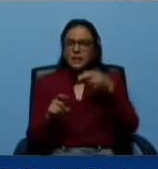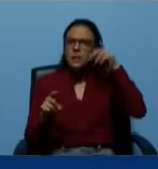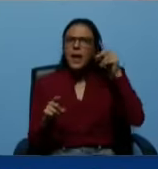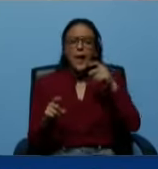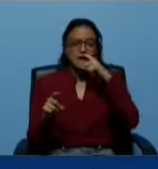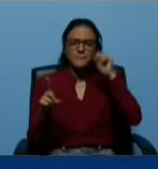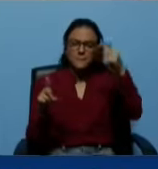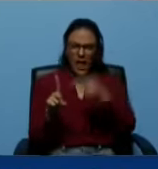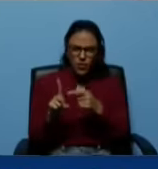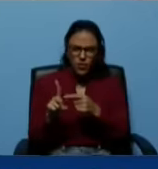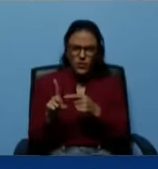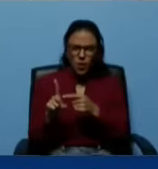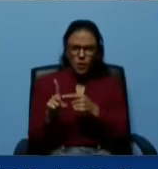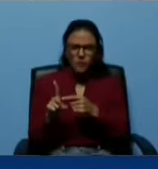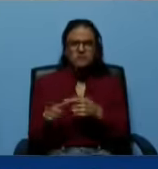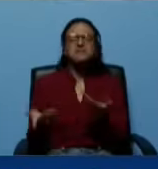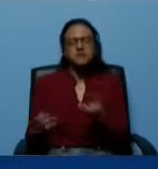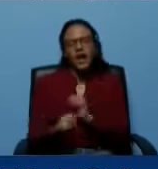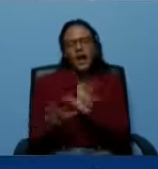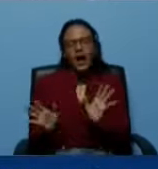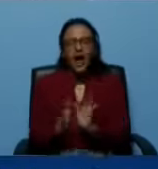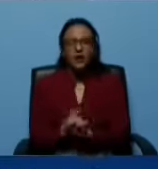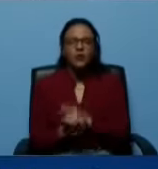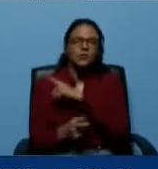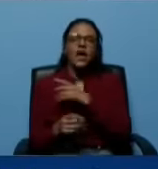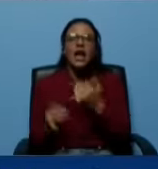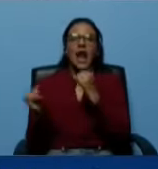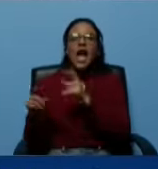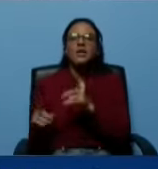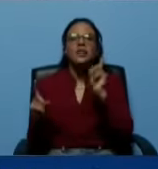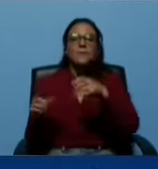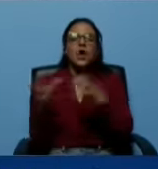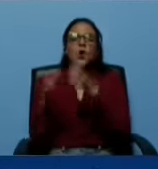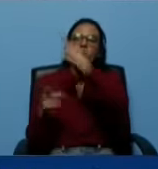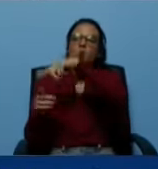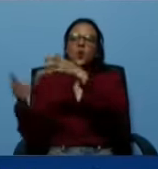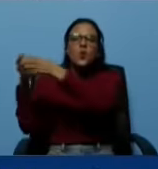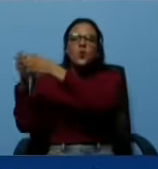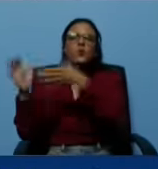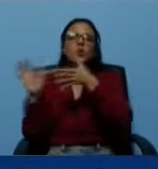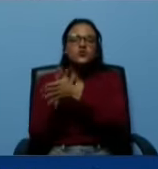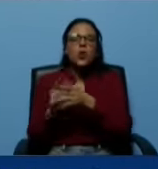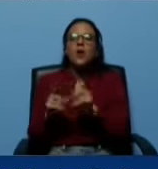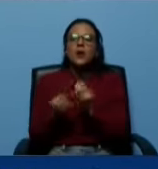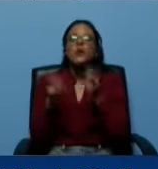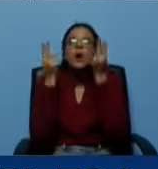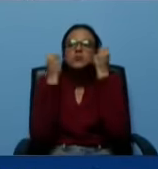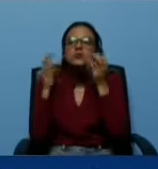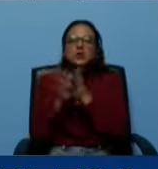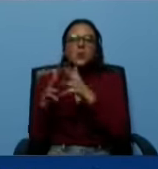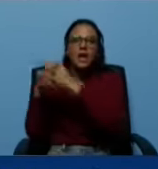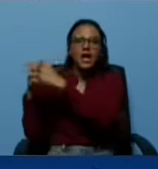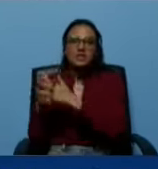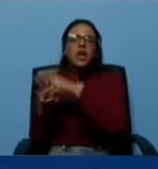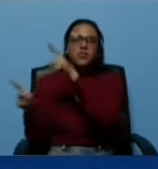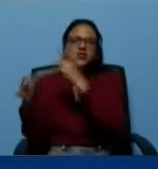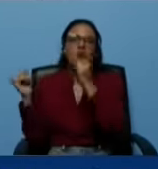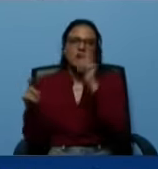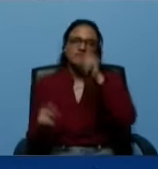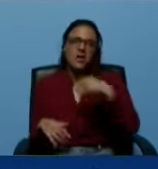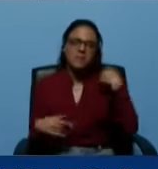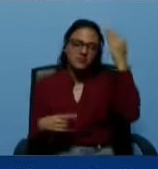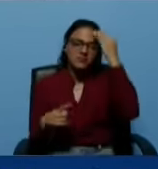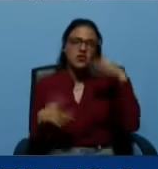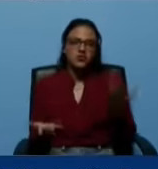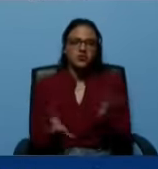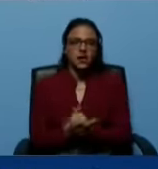Claro, él es un vocero de esos que yo hago de bajo nivel del imperialismo. Para allá fue la señora Richardson, jefa del